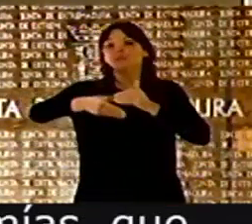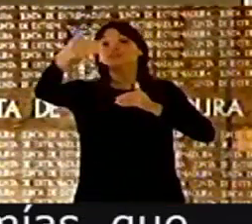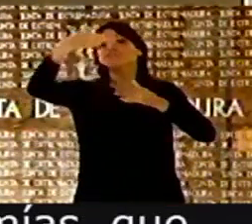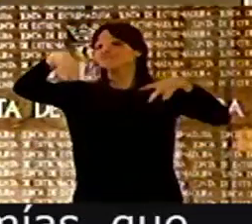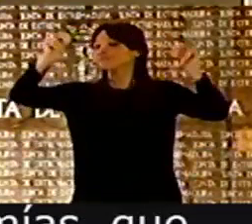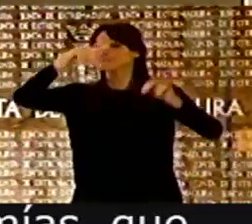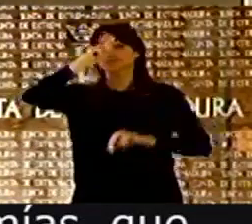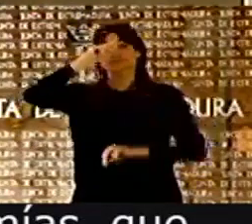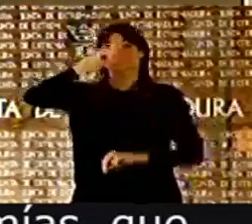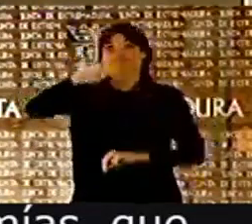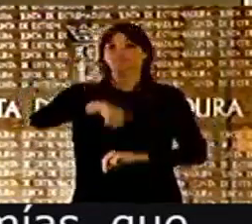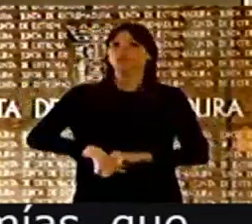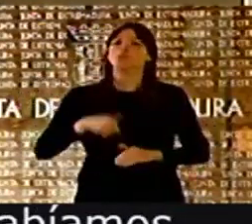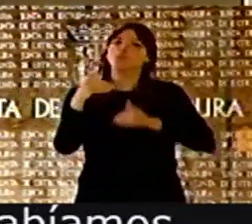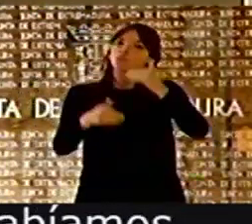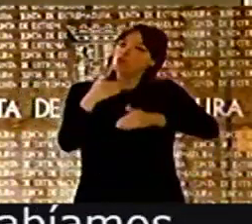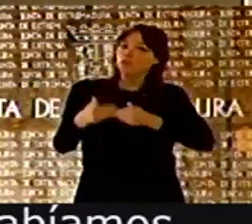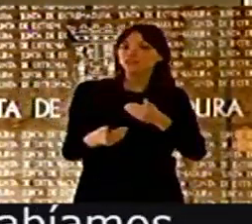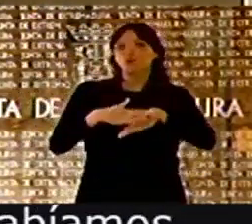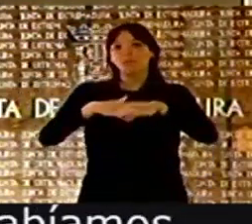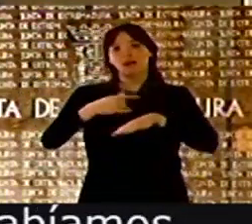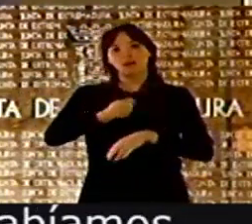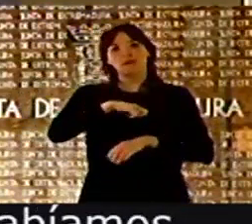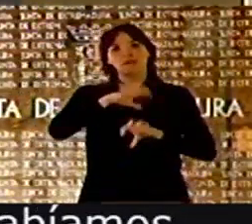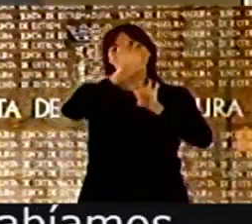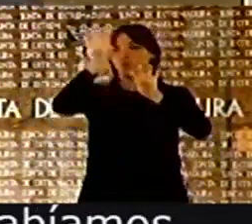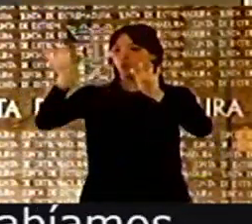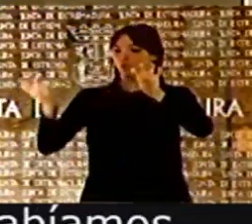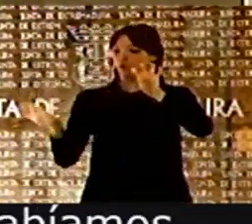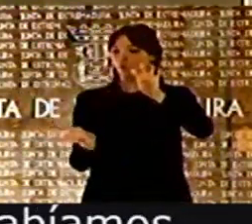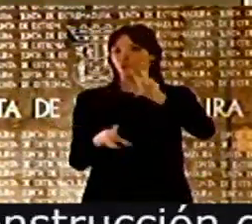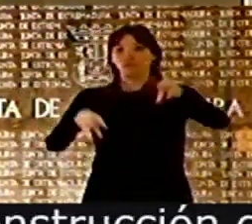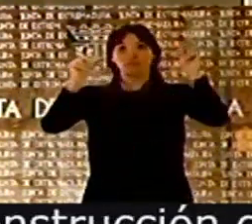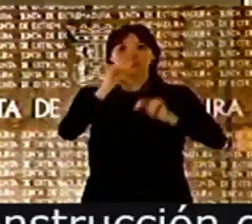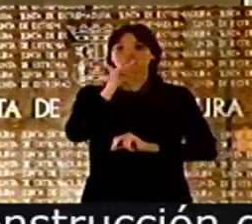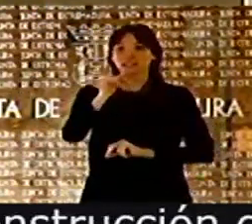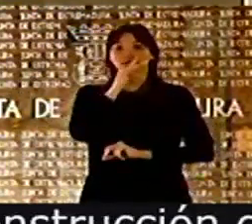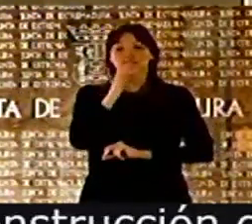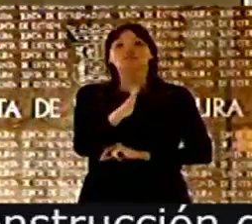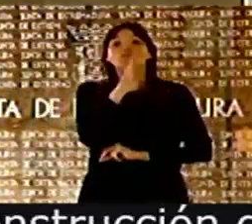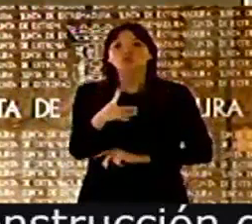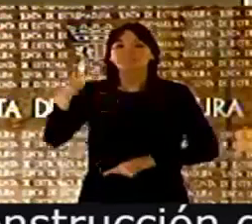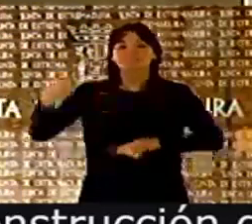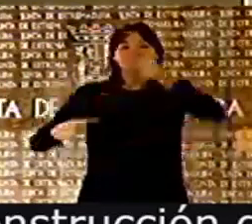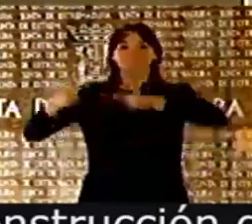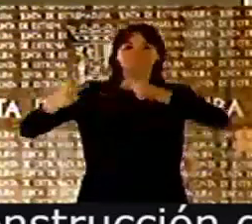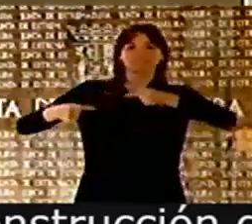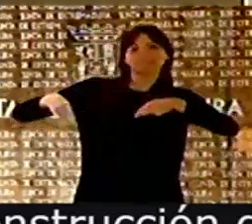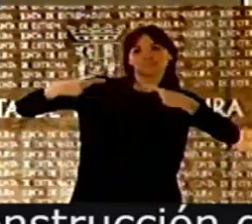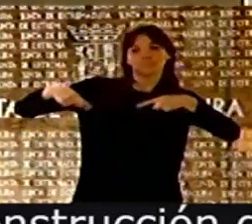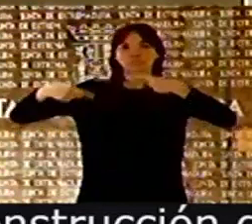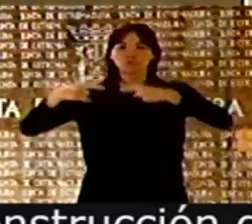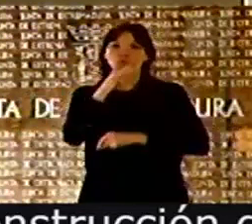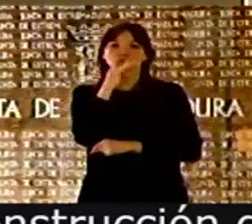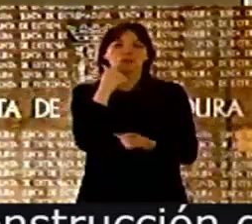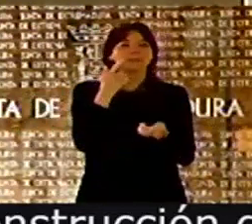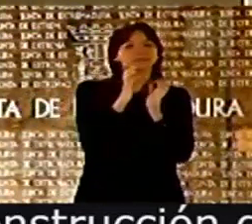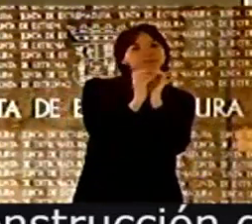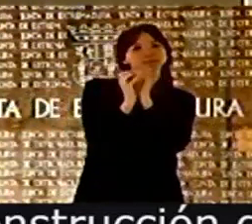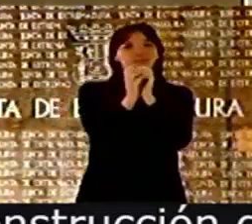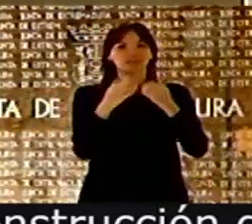proceso de la construcción de la España autonómica no se ha terminado, puesto que todavía se están discutiendo y negociando